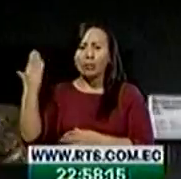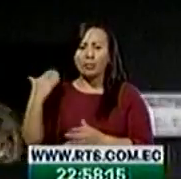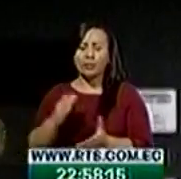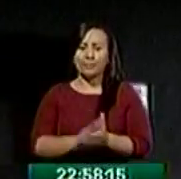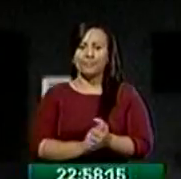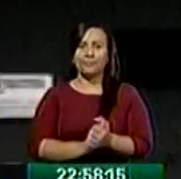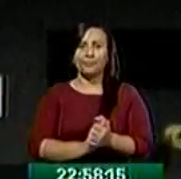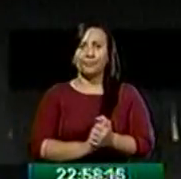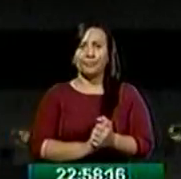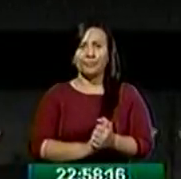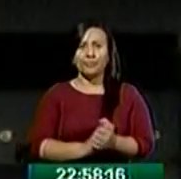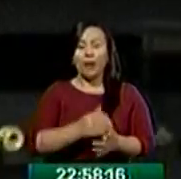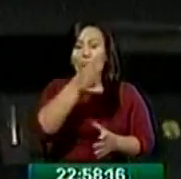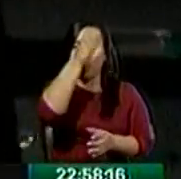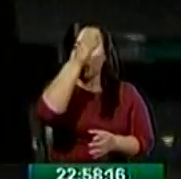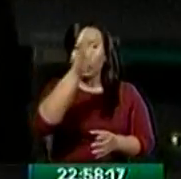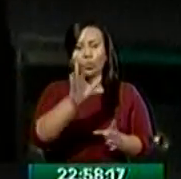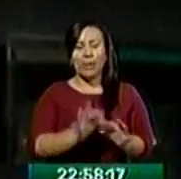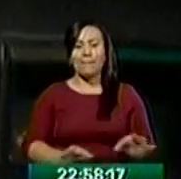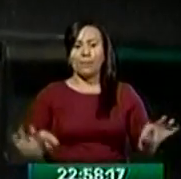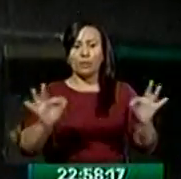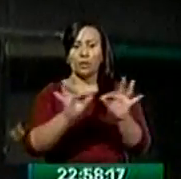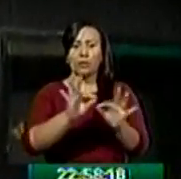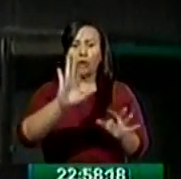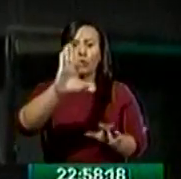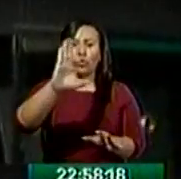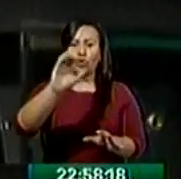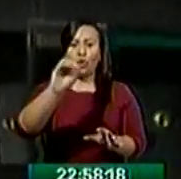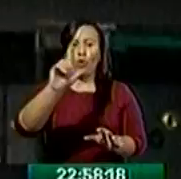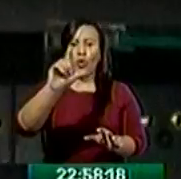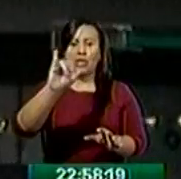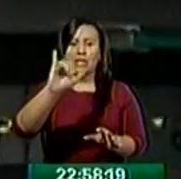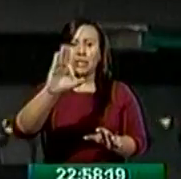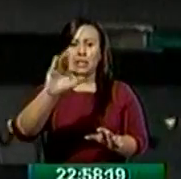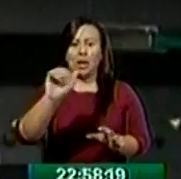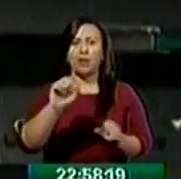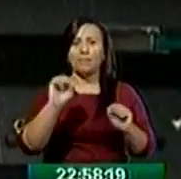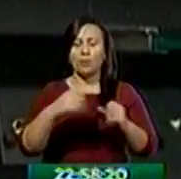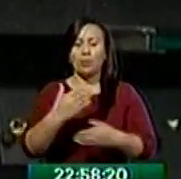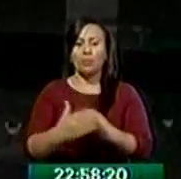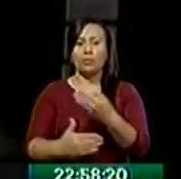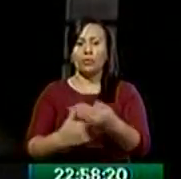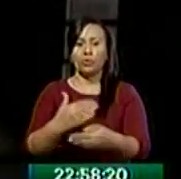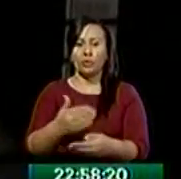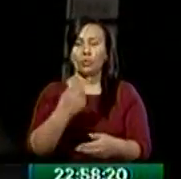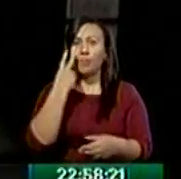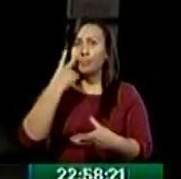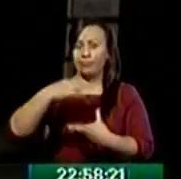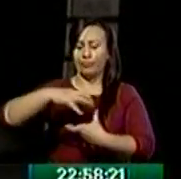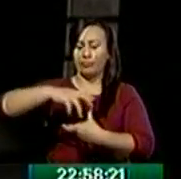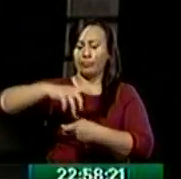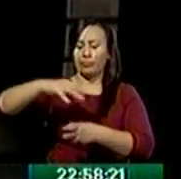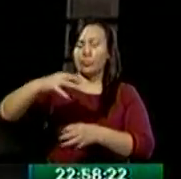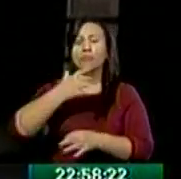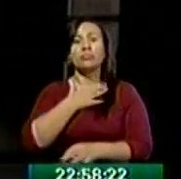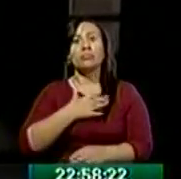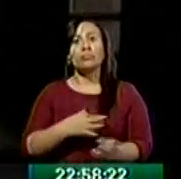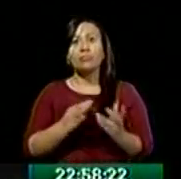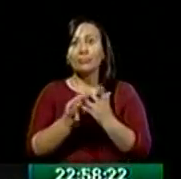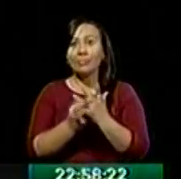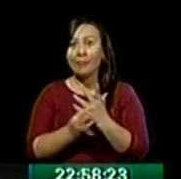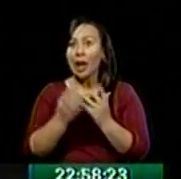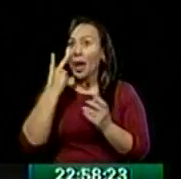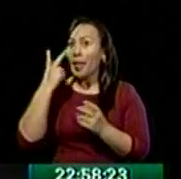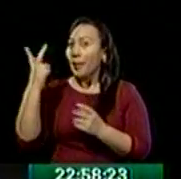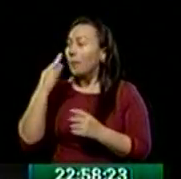cultura tolita, una de las culturas más importantes en el proceso de desarrollo de la joyería y la orfebrería, ya tuvo su presencia en esta técnica,